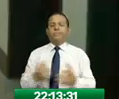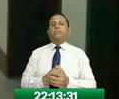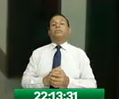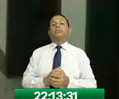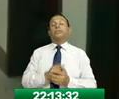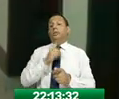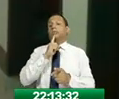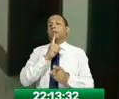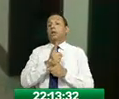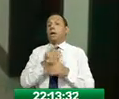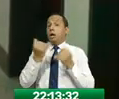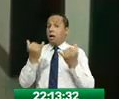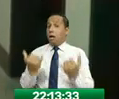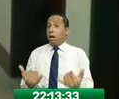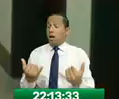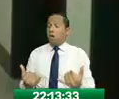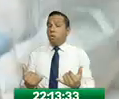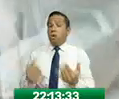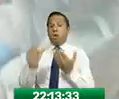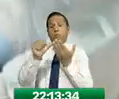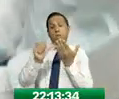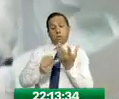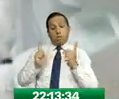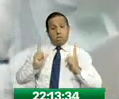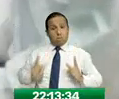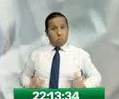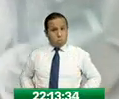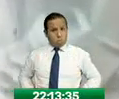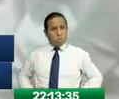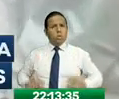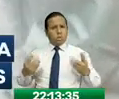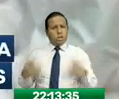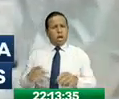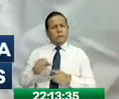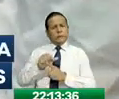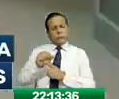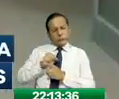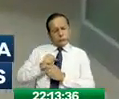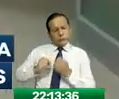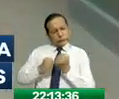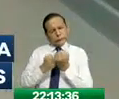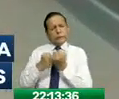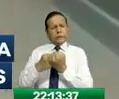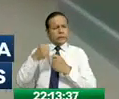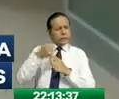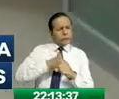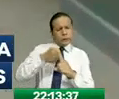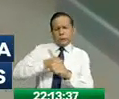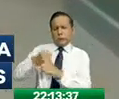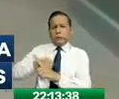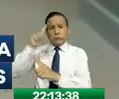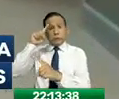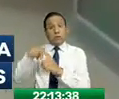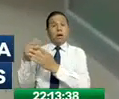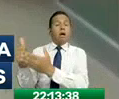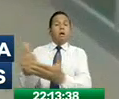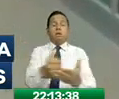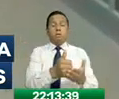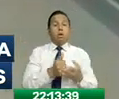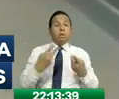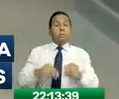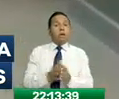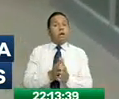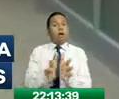los esfuerzos necesarios por parte del Ministerio de Salud Pública, supo decir el viceministro, además de que se está ampliando las unidades de